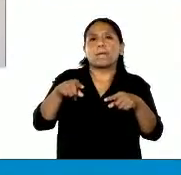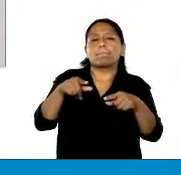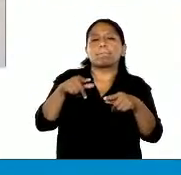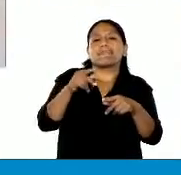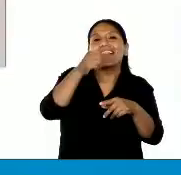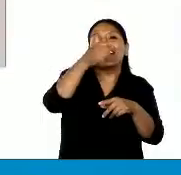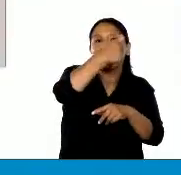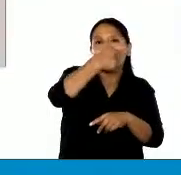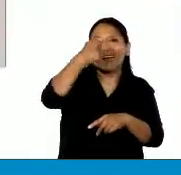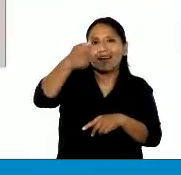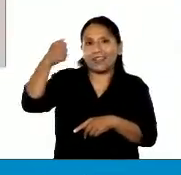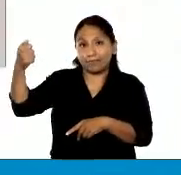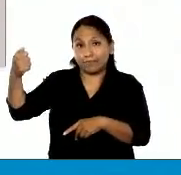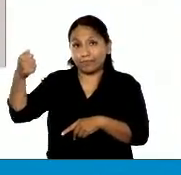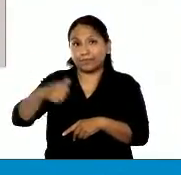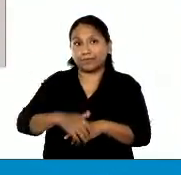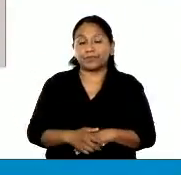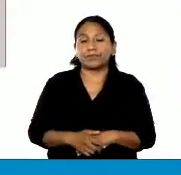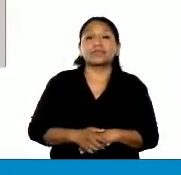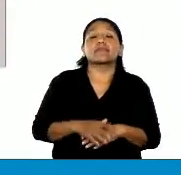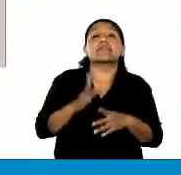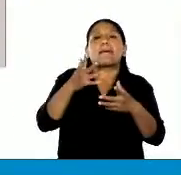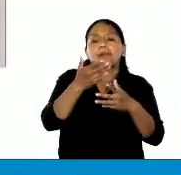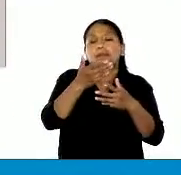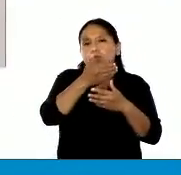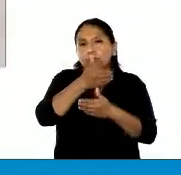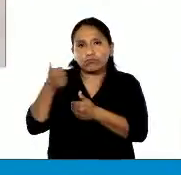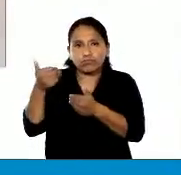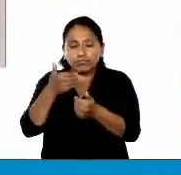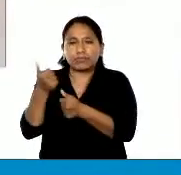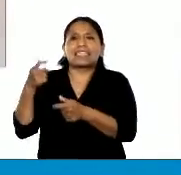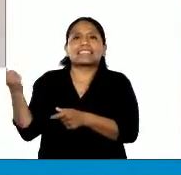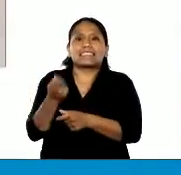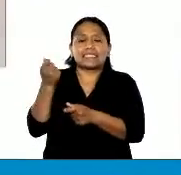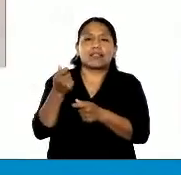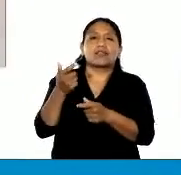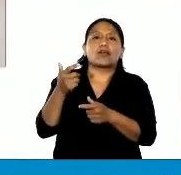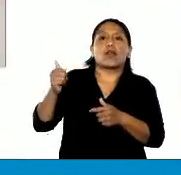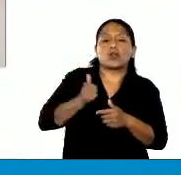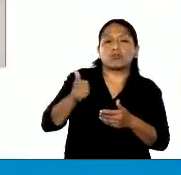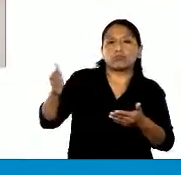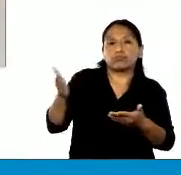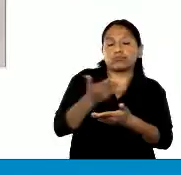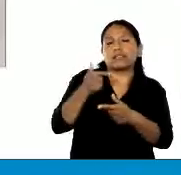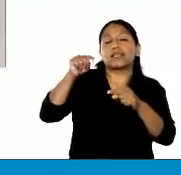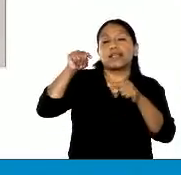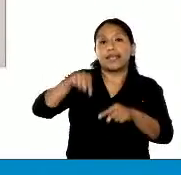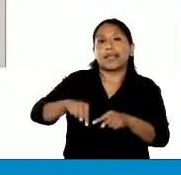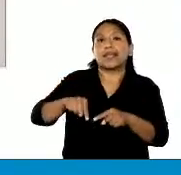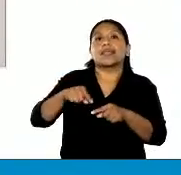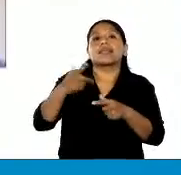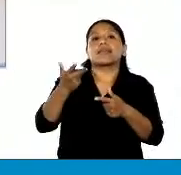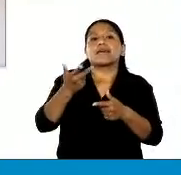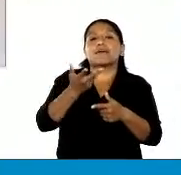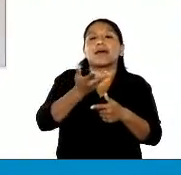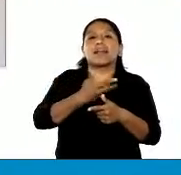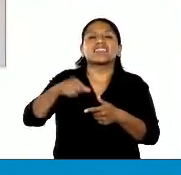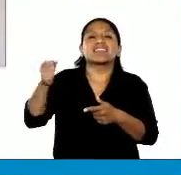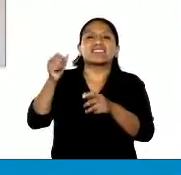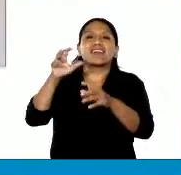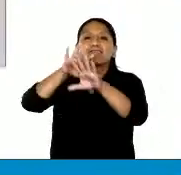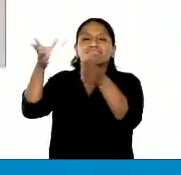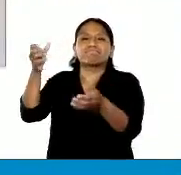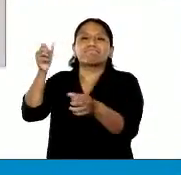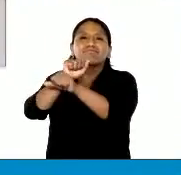AAA. También hubo secuestros ilegales por parte de las fuerzas represivas del Estado, que eran llevados a centros clandestinos